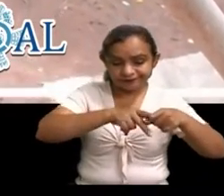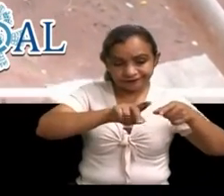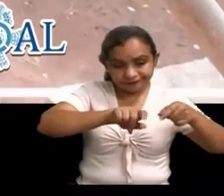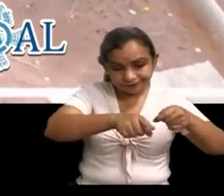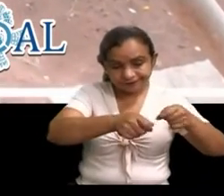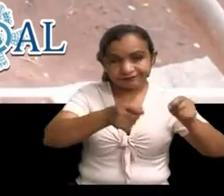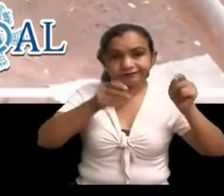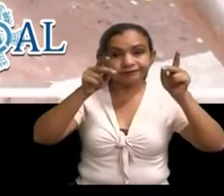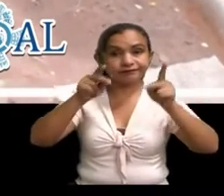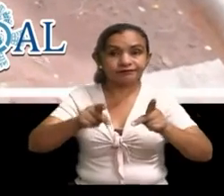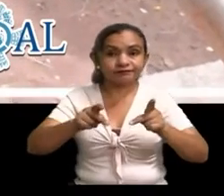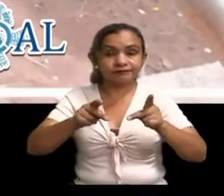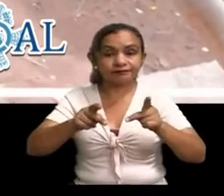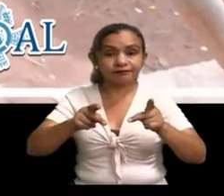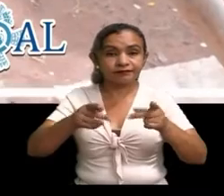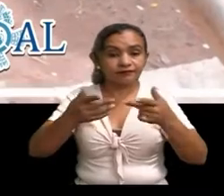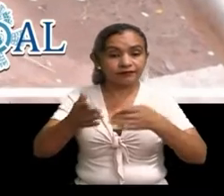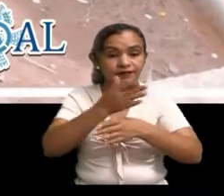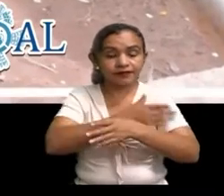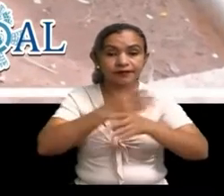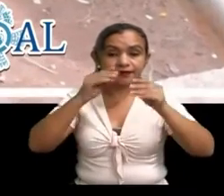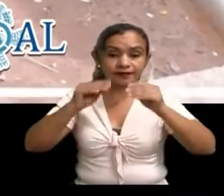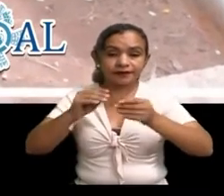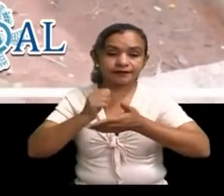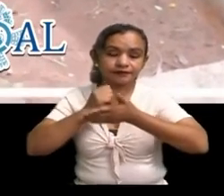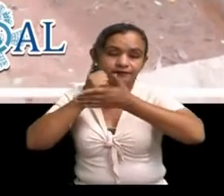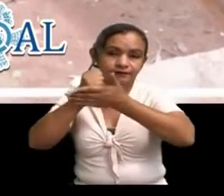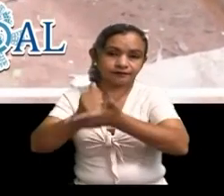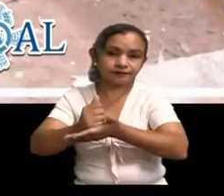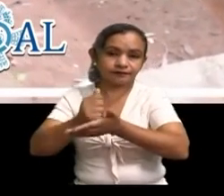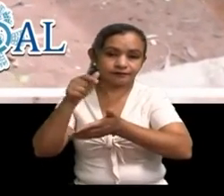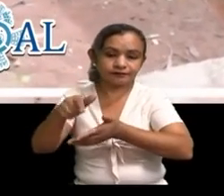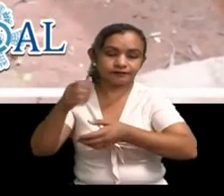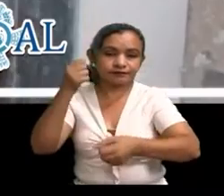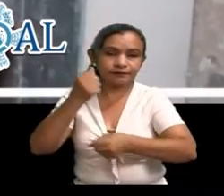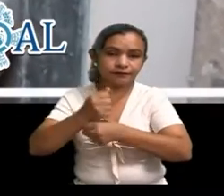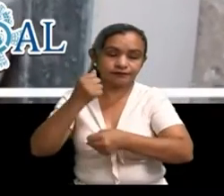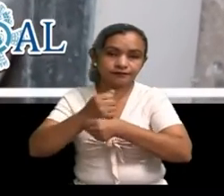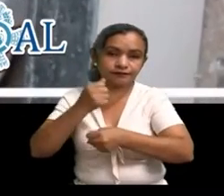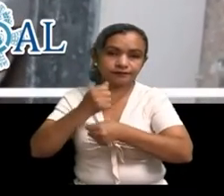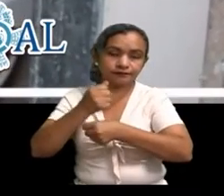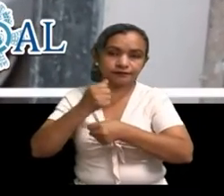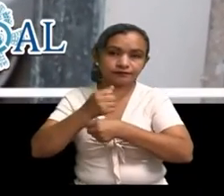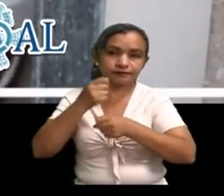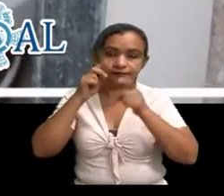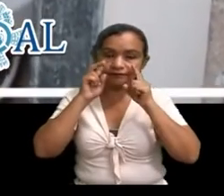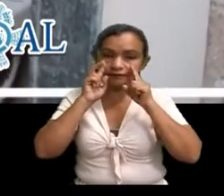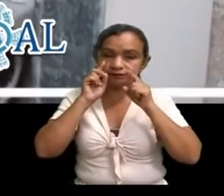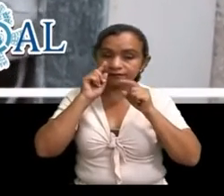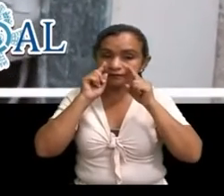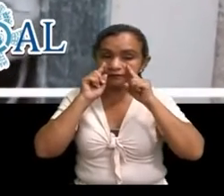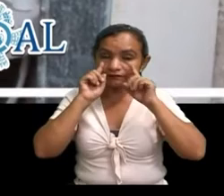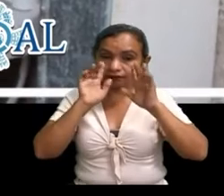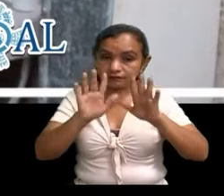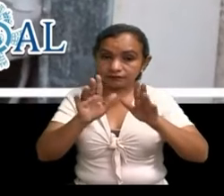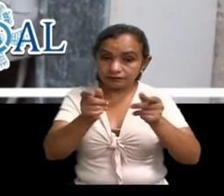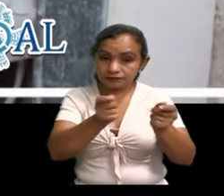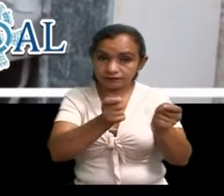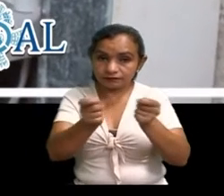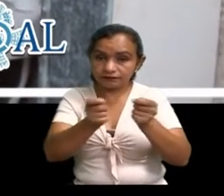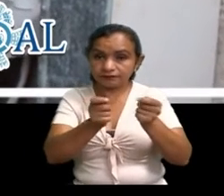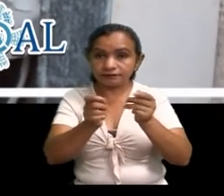persona que ha sido capacitada y se le da una ayuda pues para que haga un trabajo. Y es parte del desarrollo de la